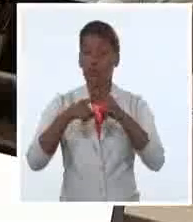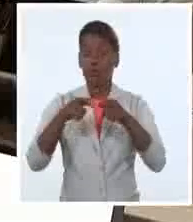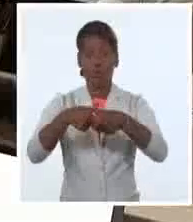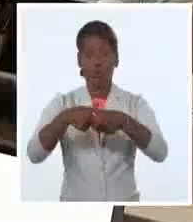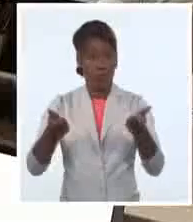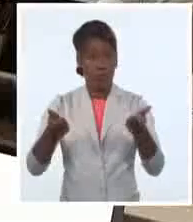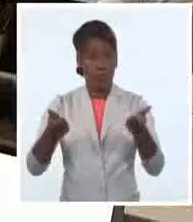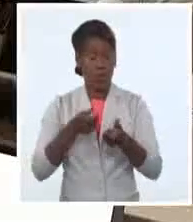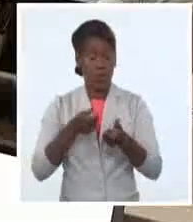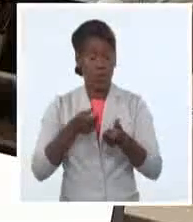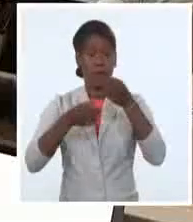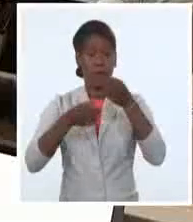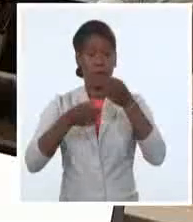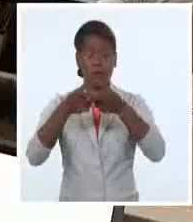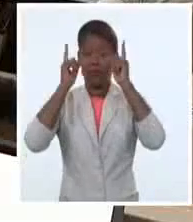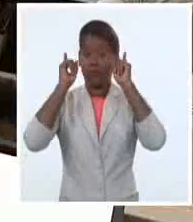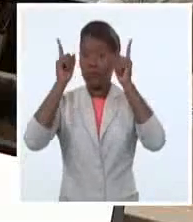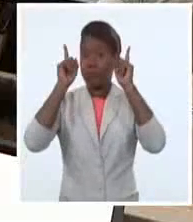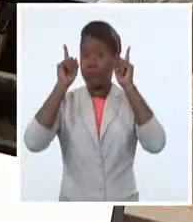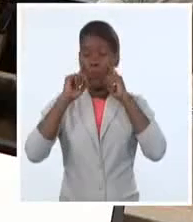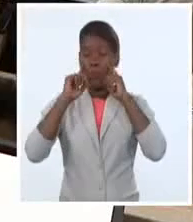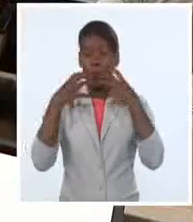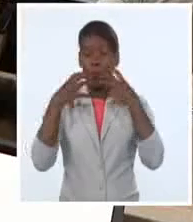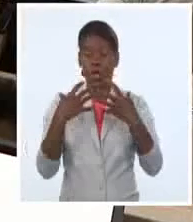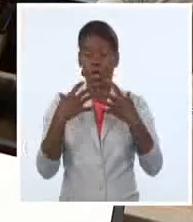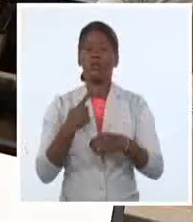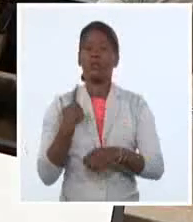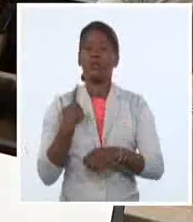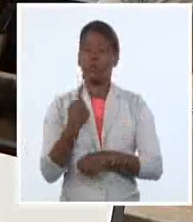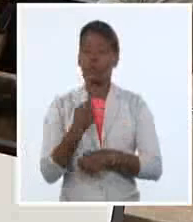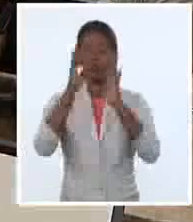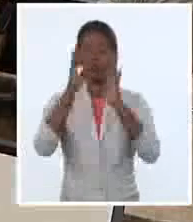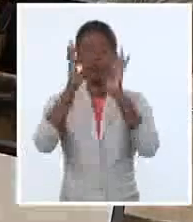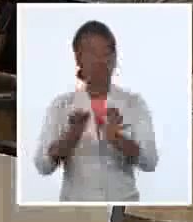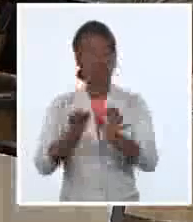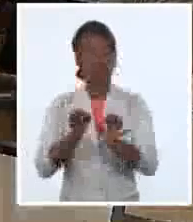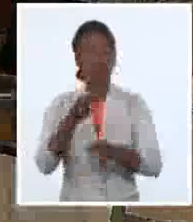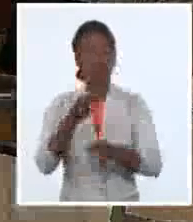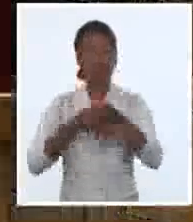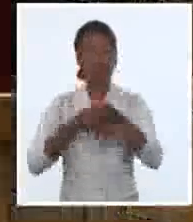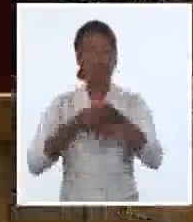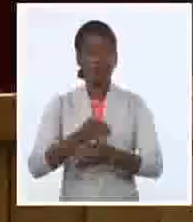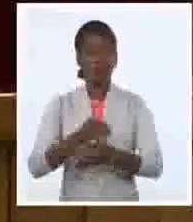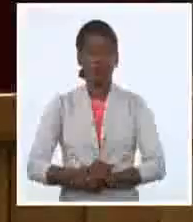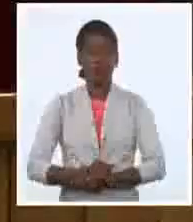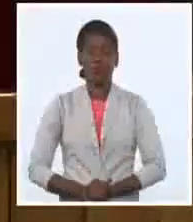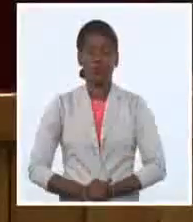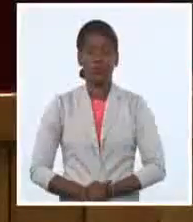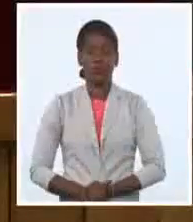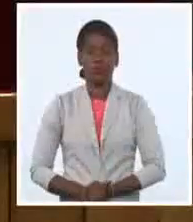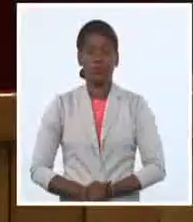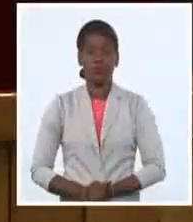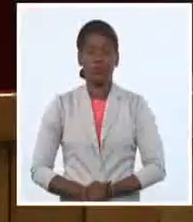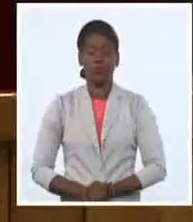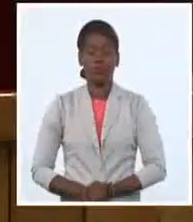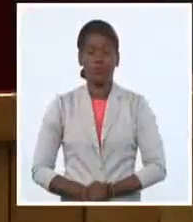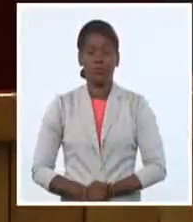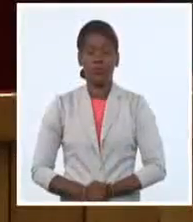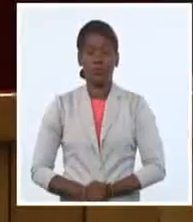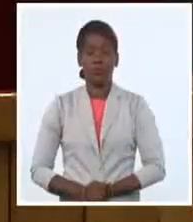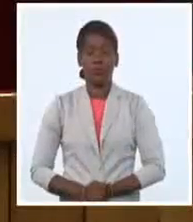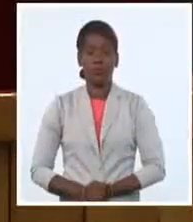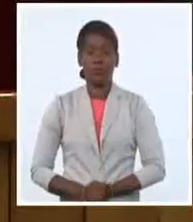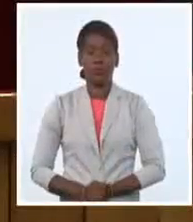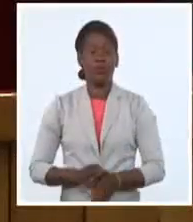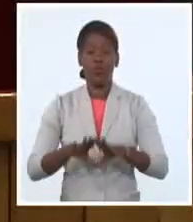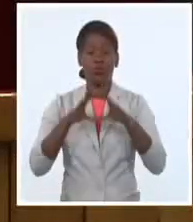que tuvo como momento cumbre el referendo aprobatorio con fuerza vinculante de la Constitución de la República de 2019 y en